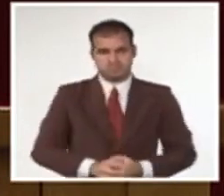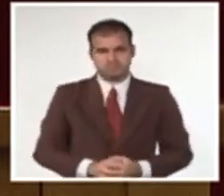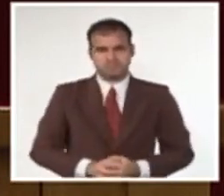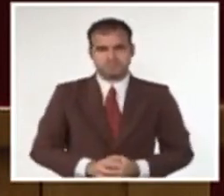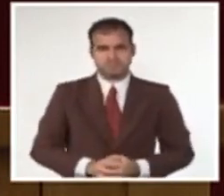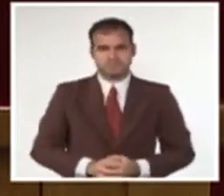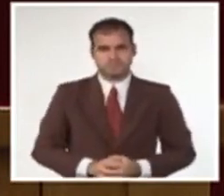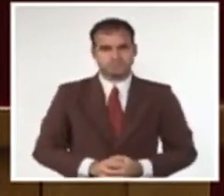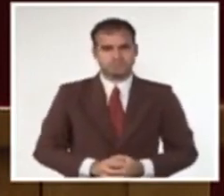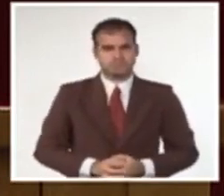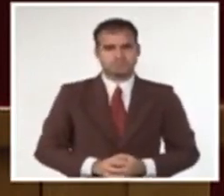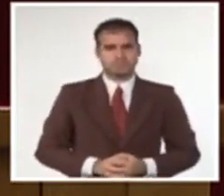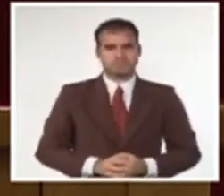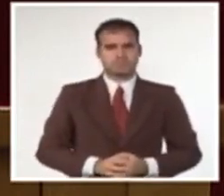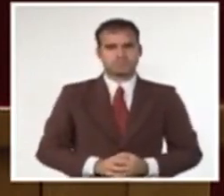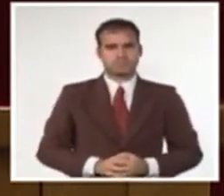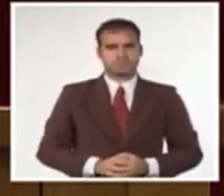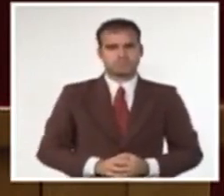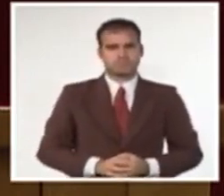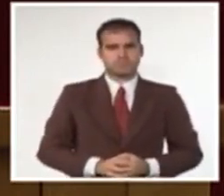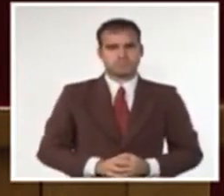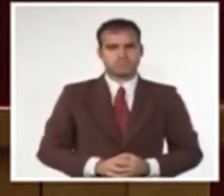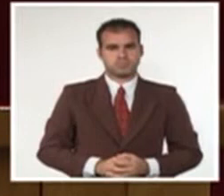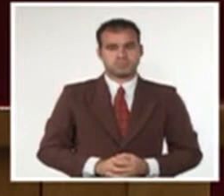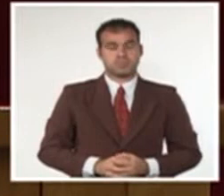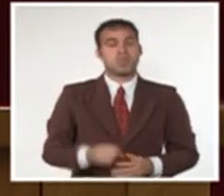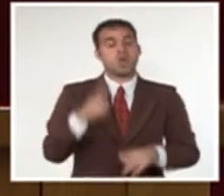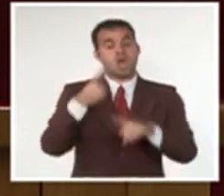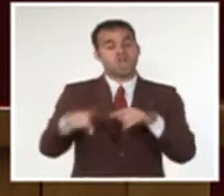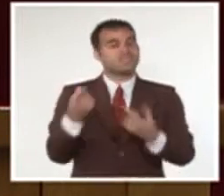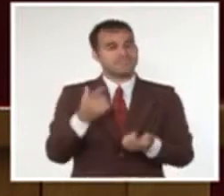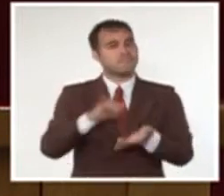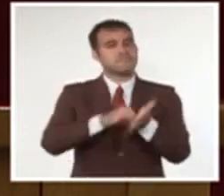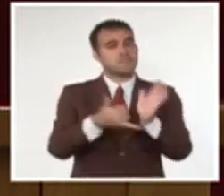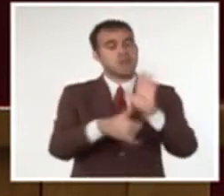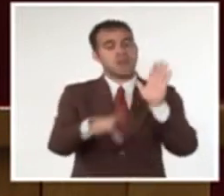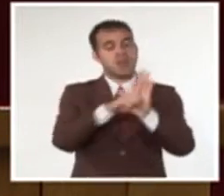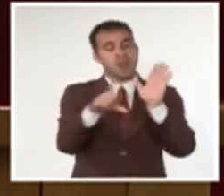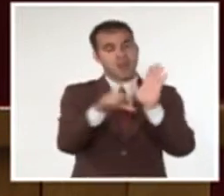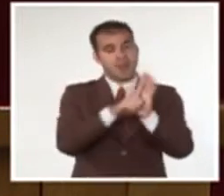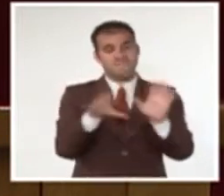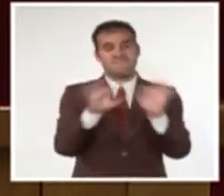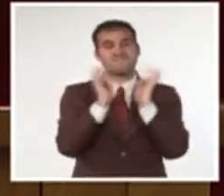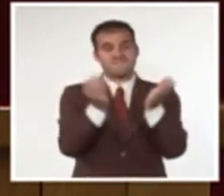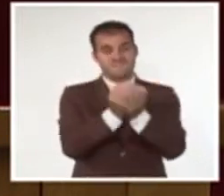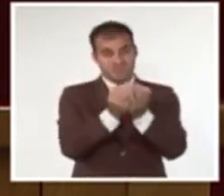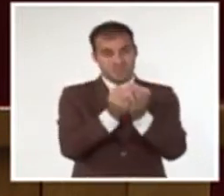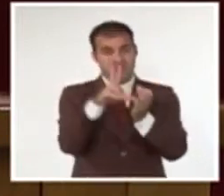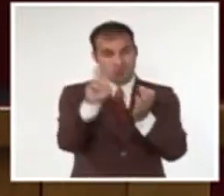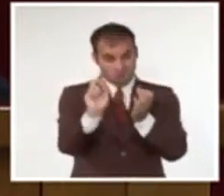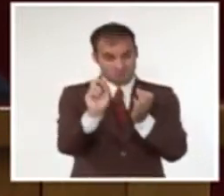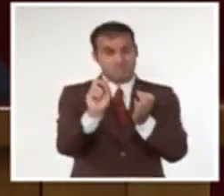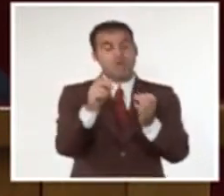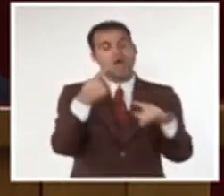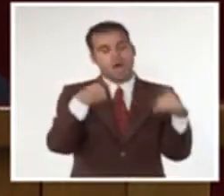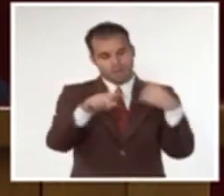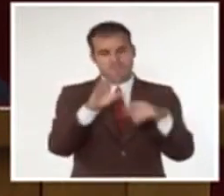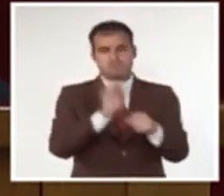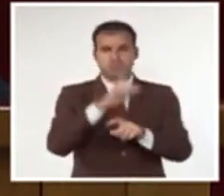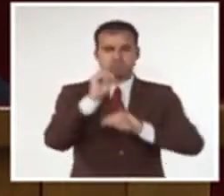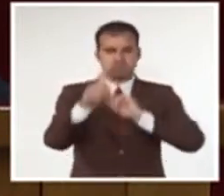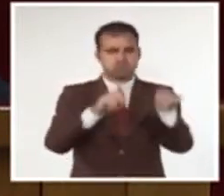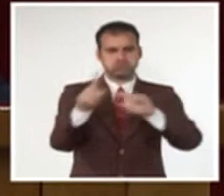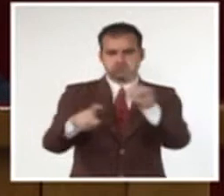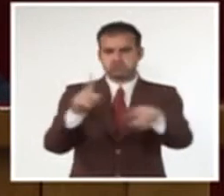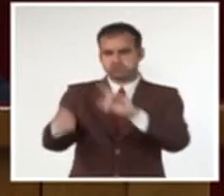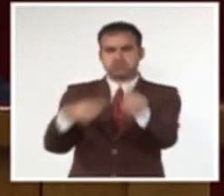Mención aparte para el proyecto de Código de las Familias, que será sometido a consulta popular para continuar enriqueciéndose